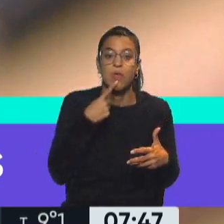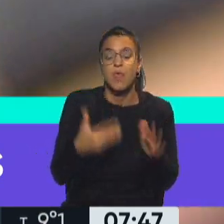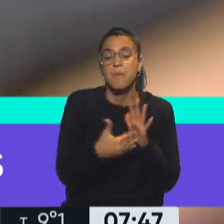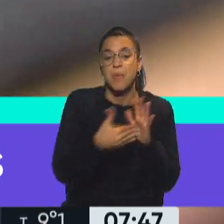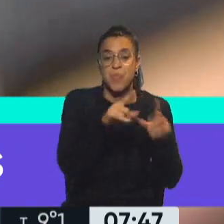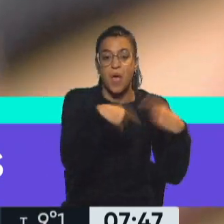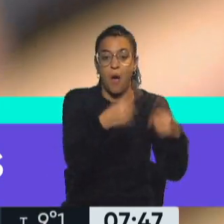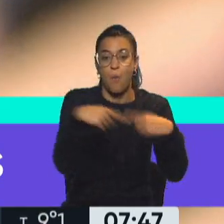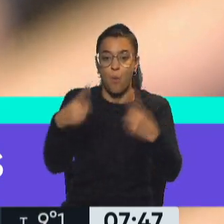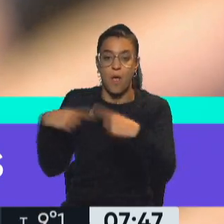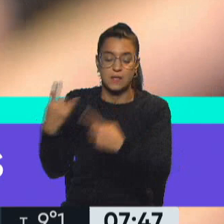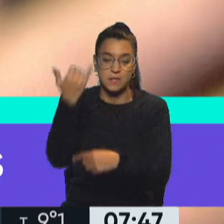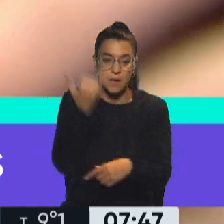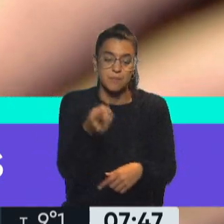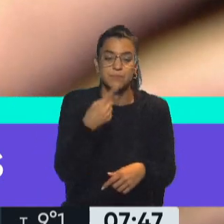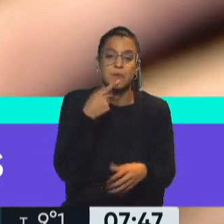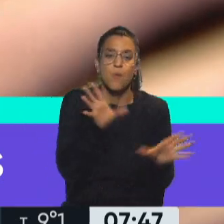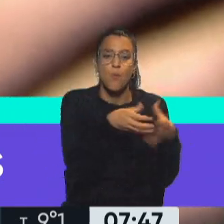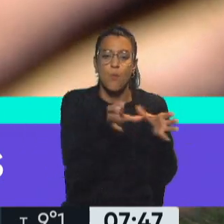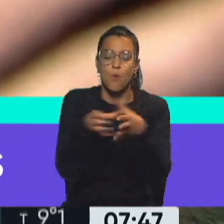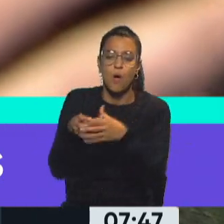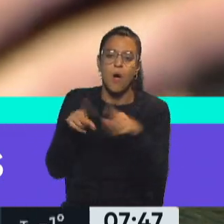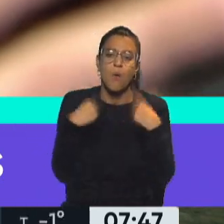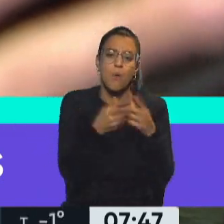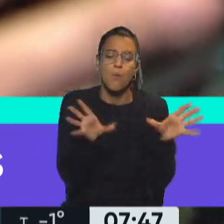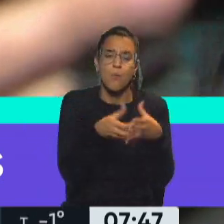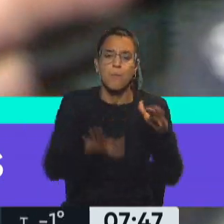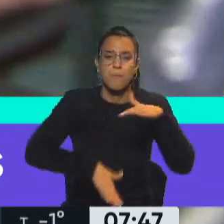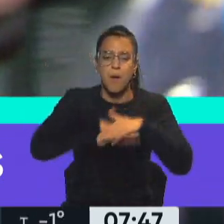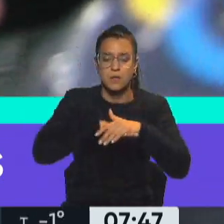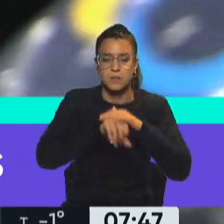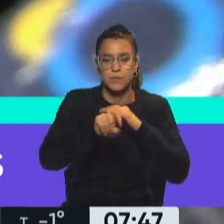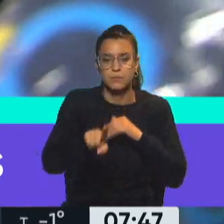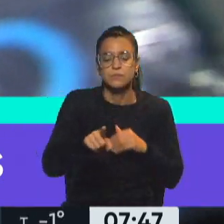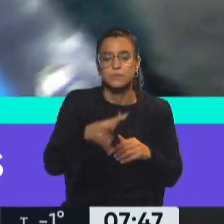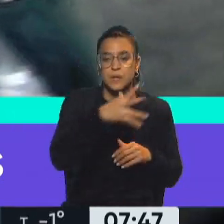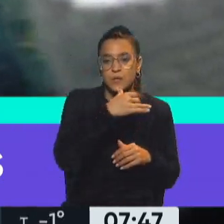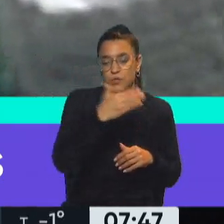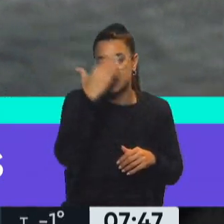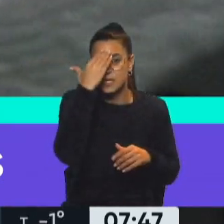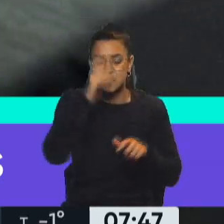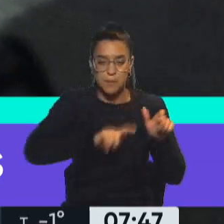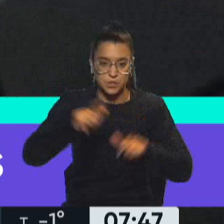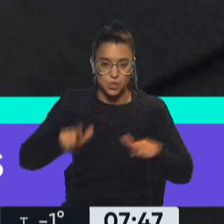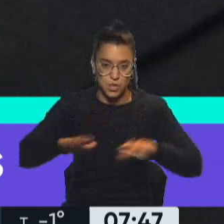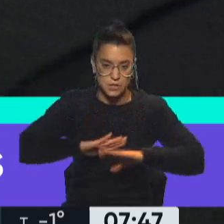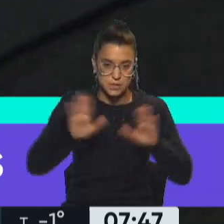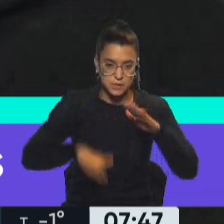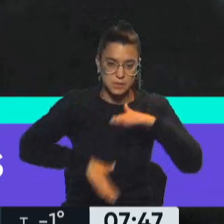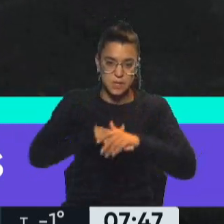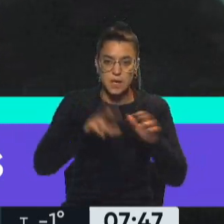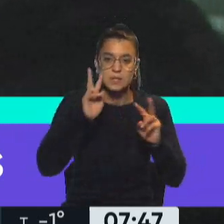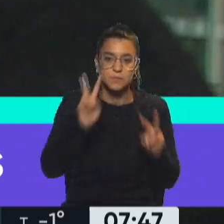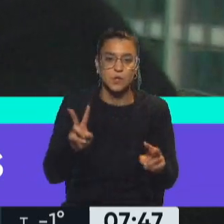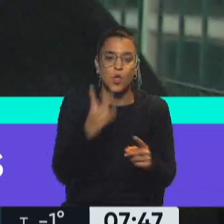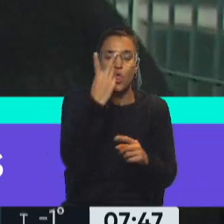que tenemos, dan para armar aulas con burbujas de un máximo de 14, 15 personas, respetando los